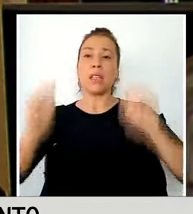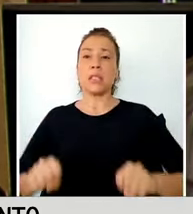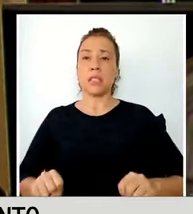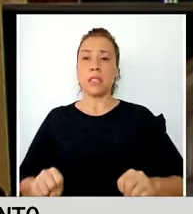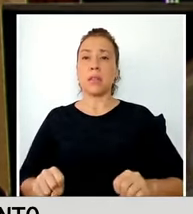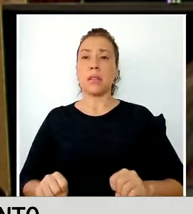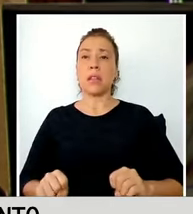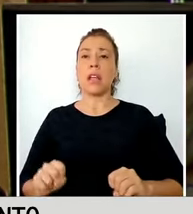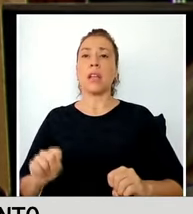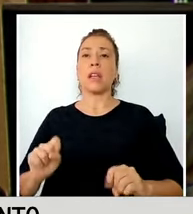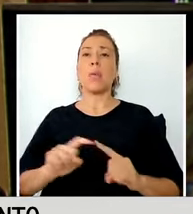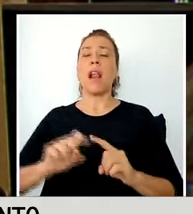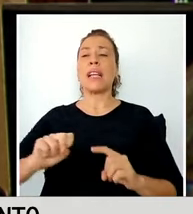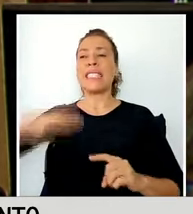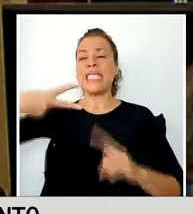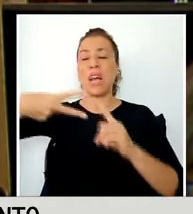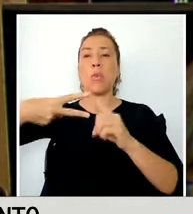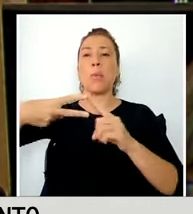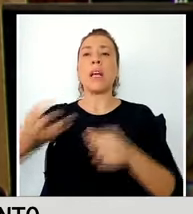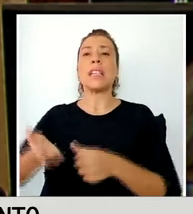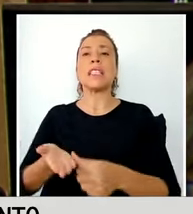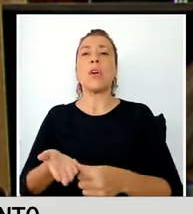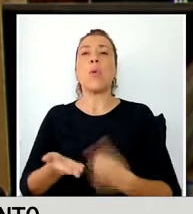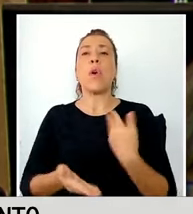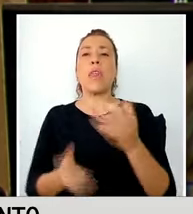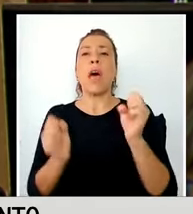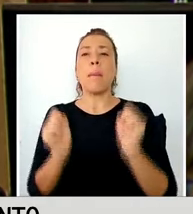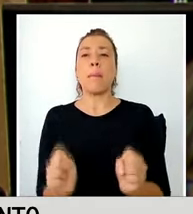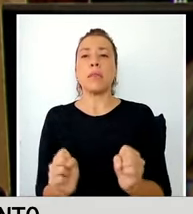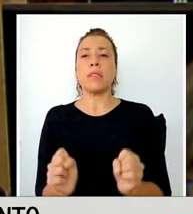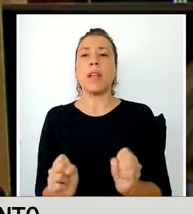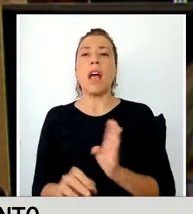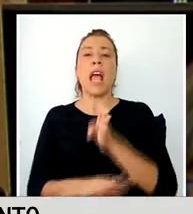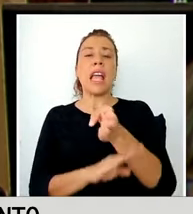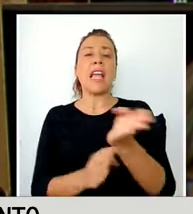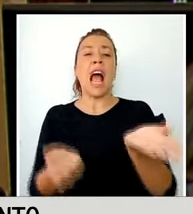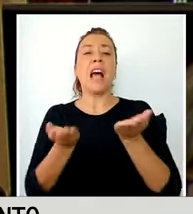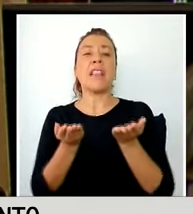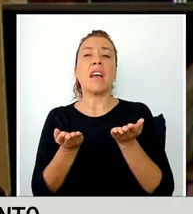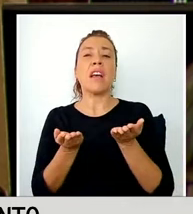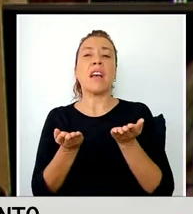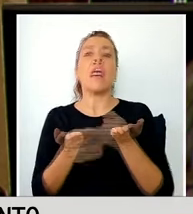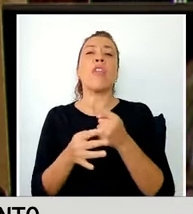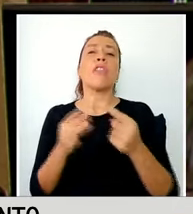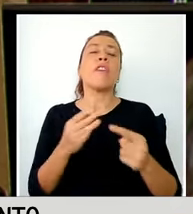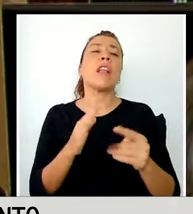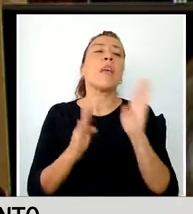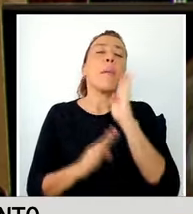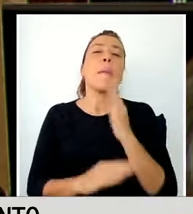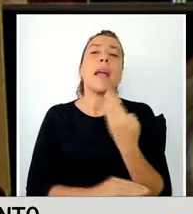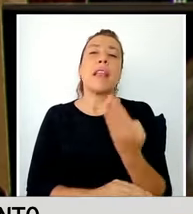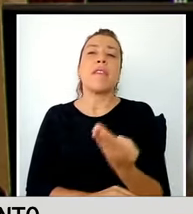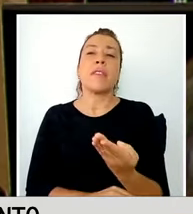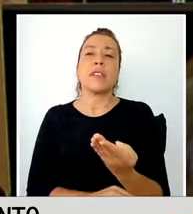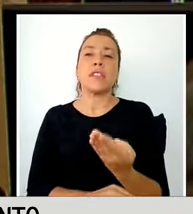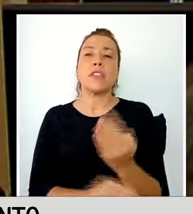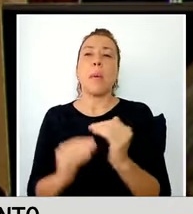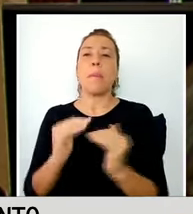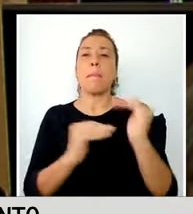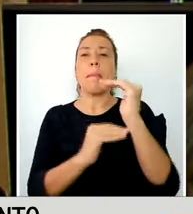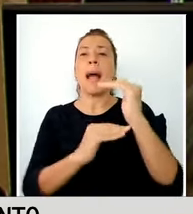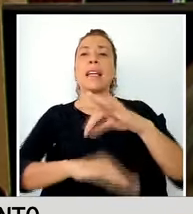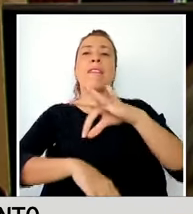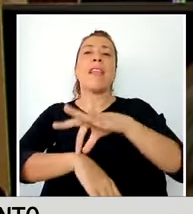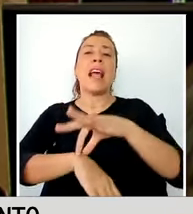un seguro que le va a dar la posibilidad de atenderse con ciertas regalías probablemente los pisos Superiores de la clínica como